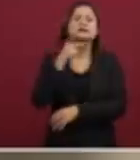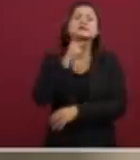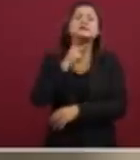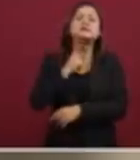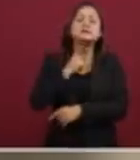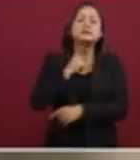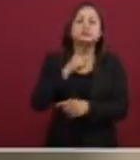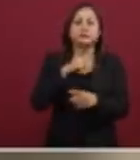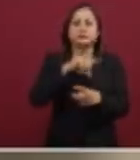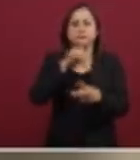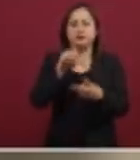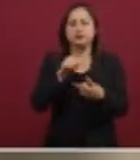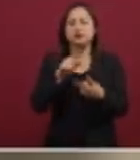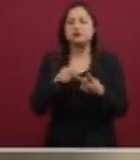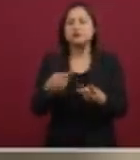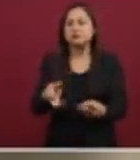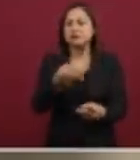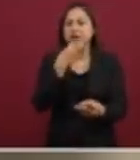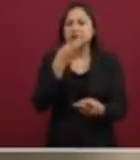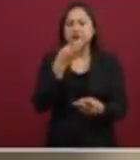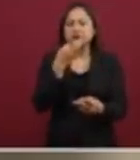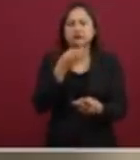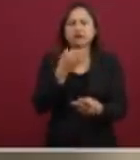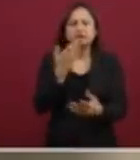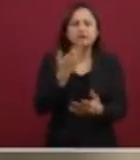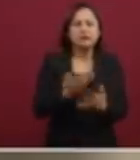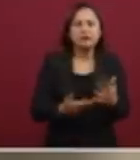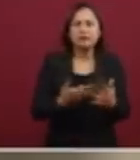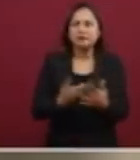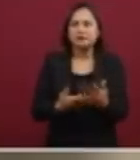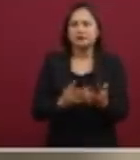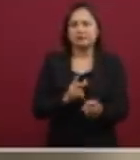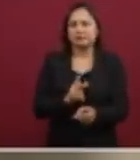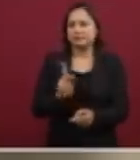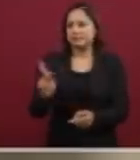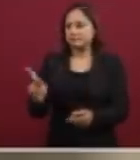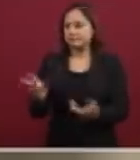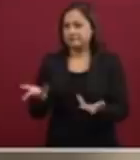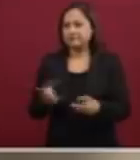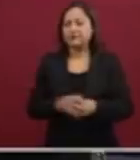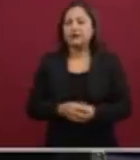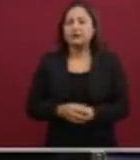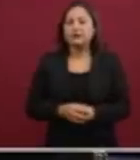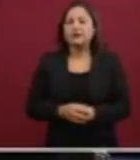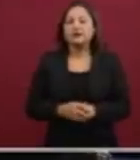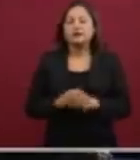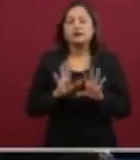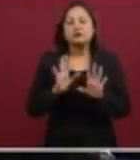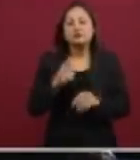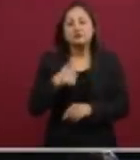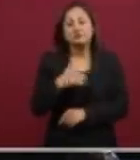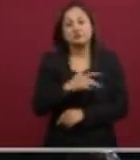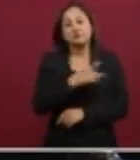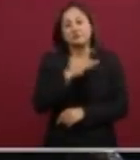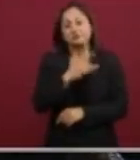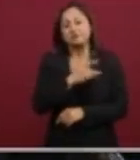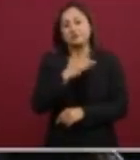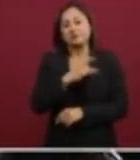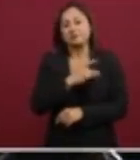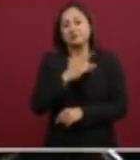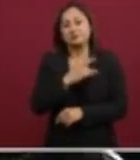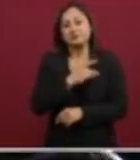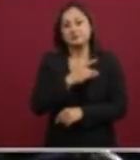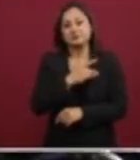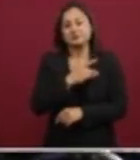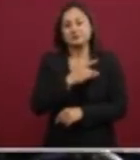medicinas. Creo que todo esto obedece este símil a lo que todos sabemos, que esto